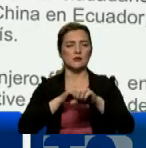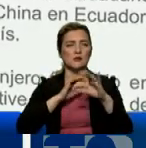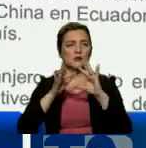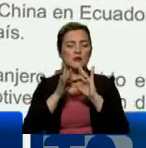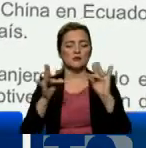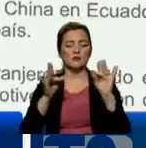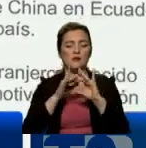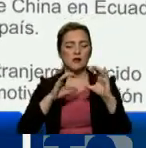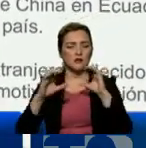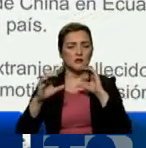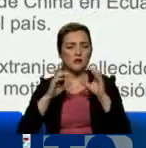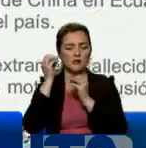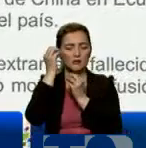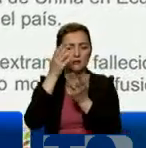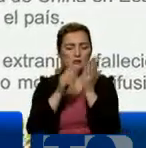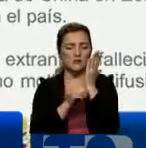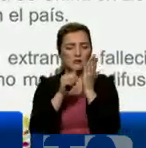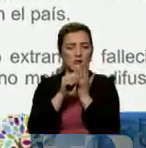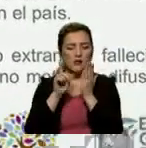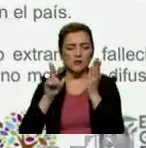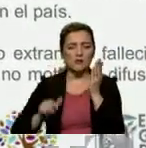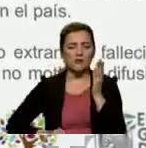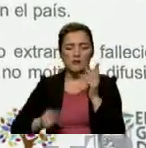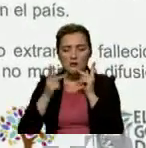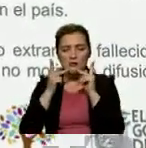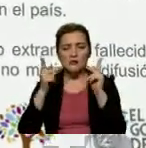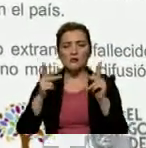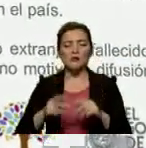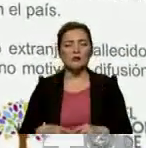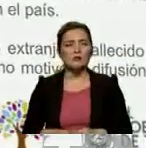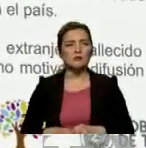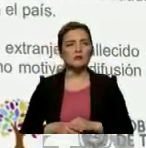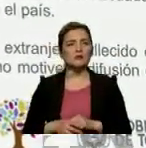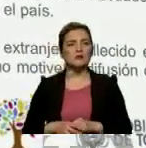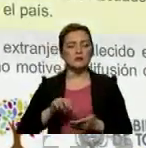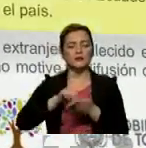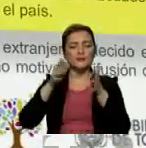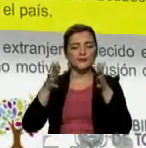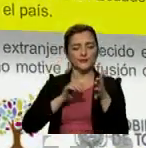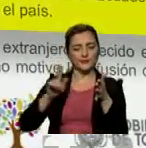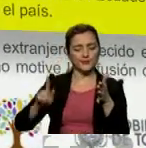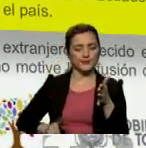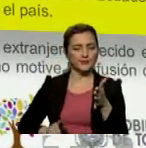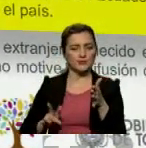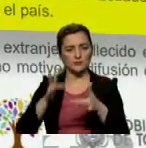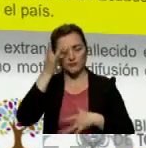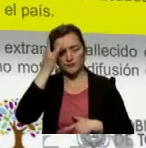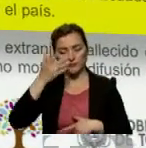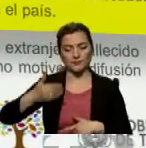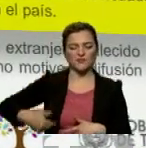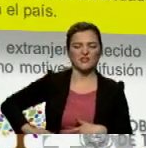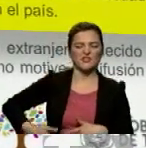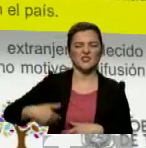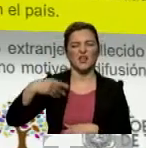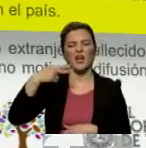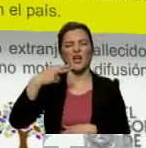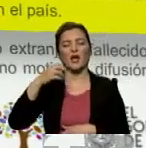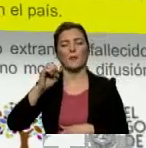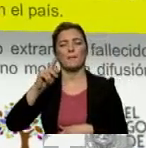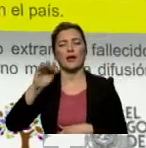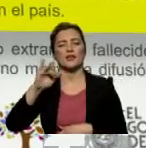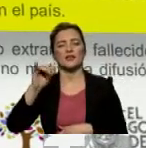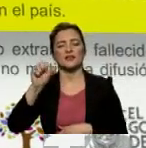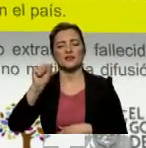un comunicado. El Ministerio de Salud Pública. El ciudadano presentaba un cuadro de hepatitis B y neumonía.